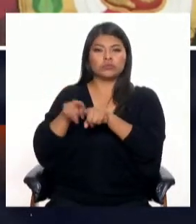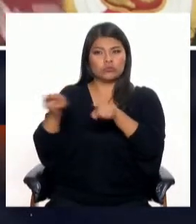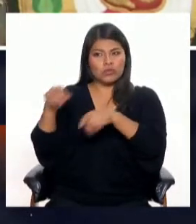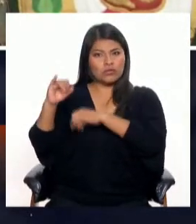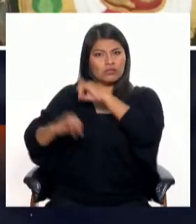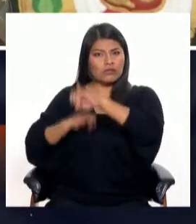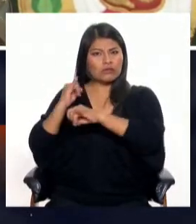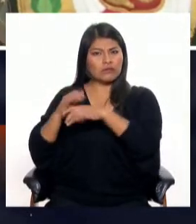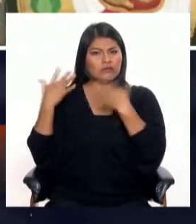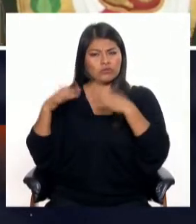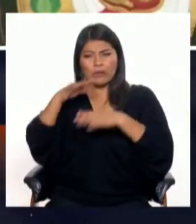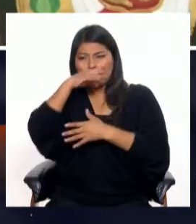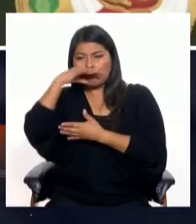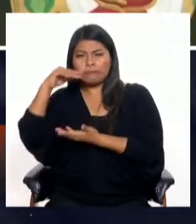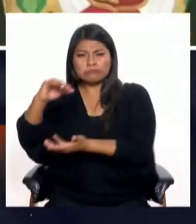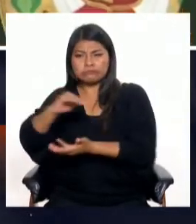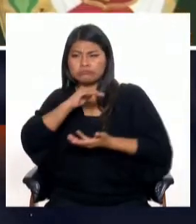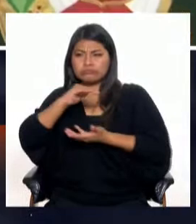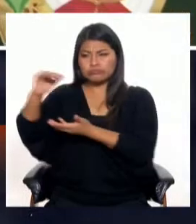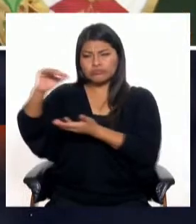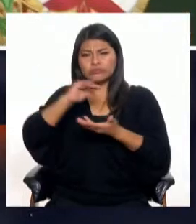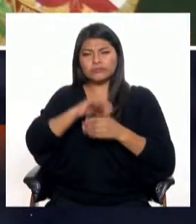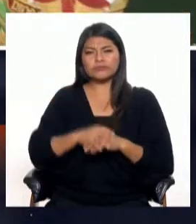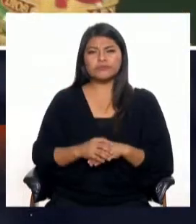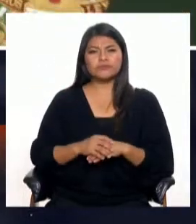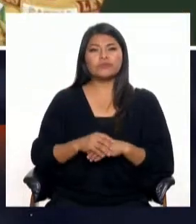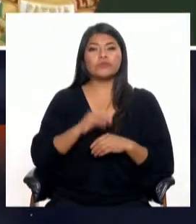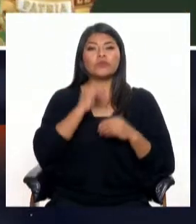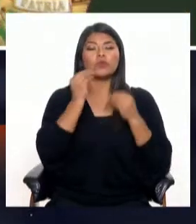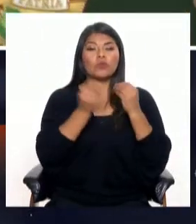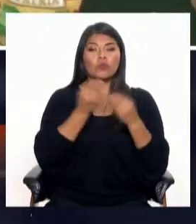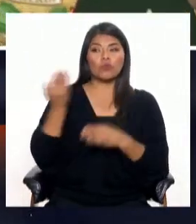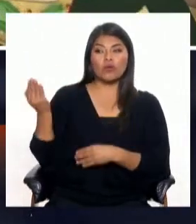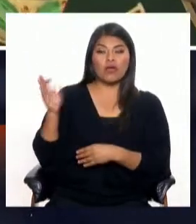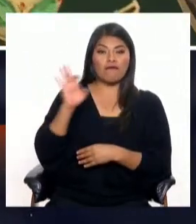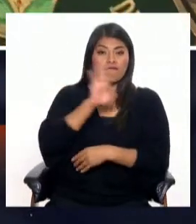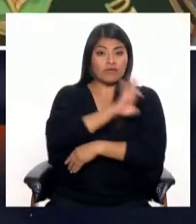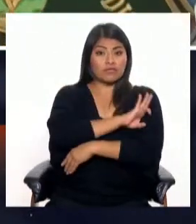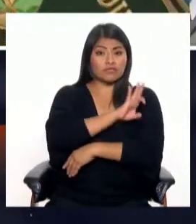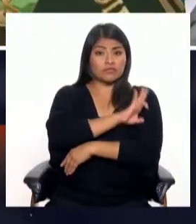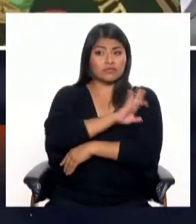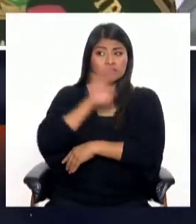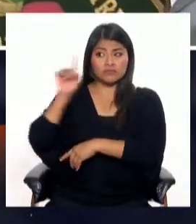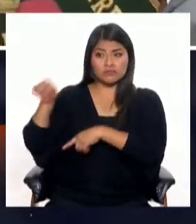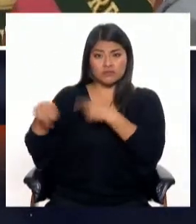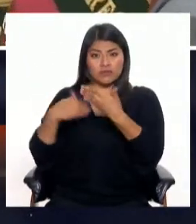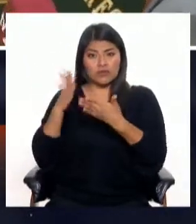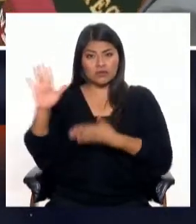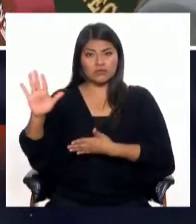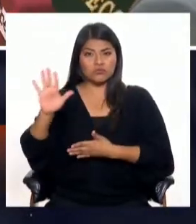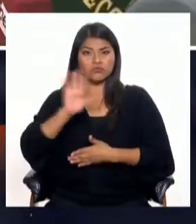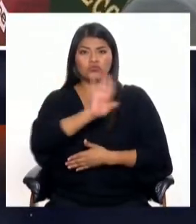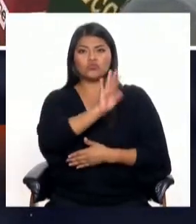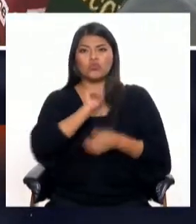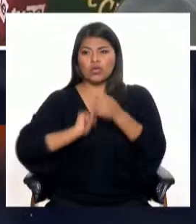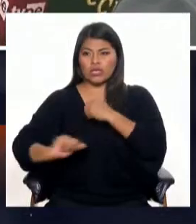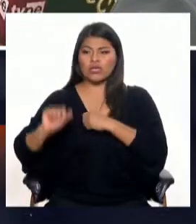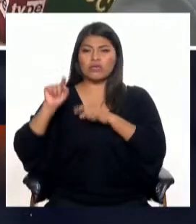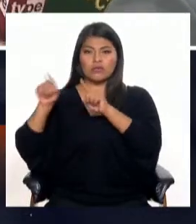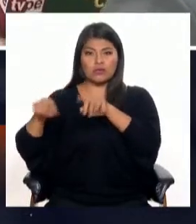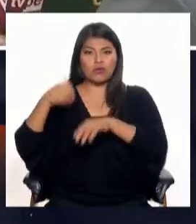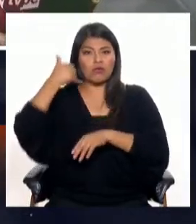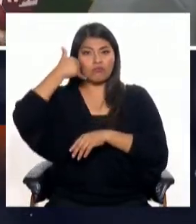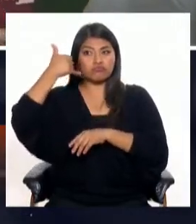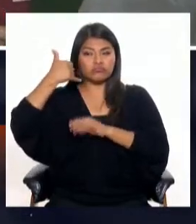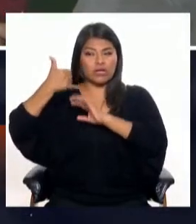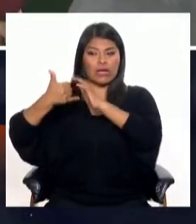internacional. Hemos entendido que había presencia fiscal y precisamente el hijo del detenido o del líder de esta organización criminal coge el celular y lo